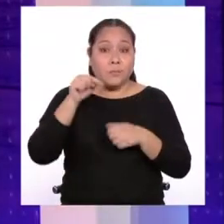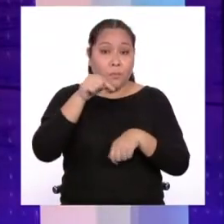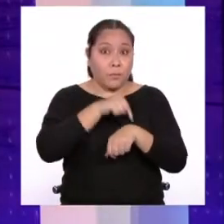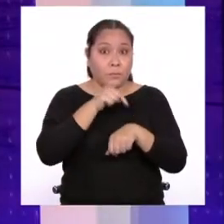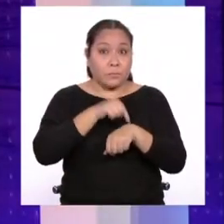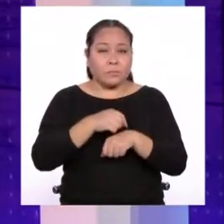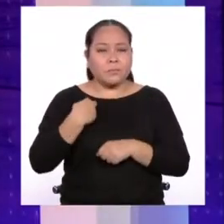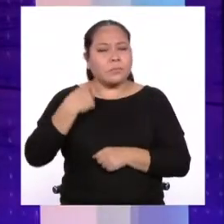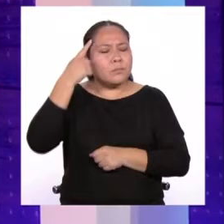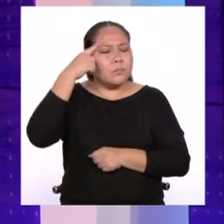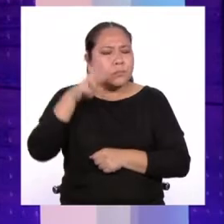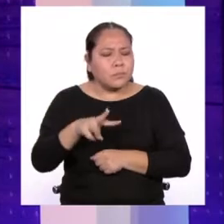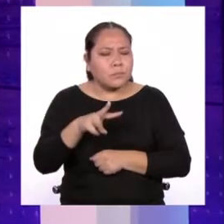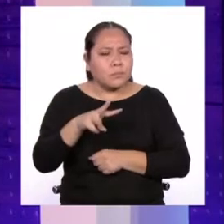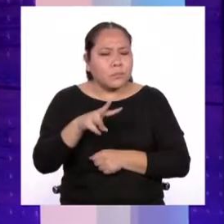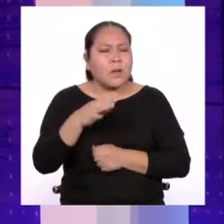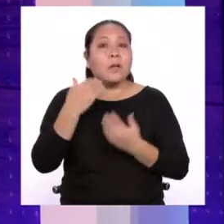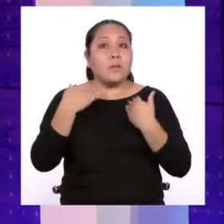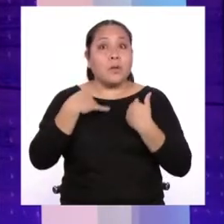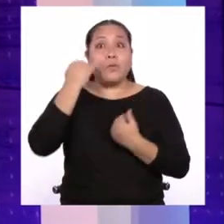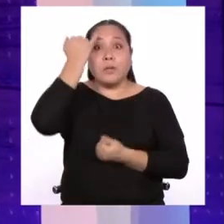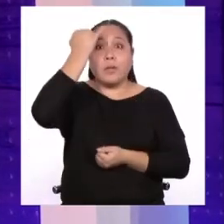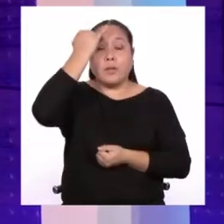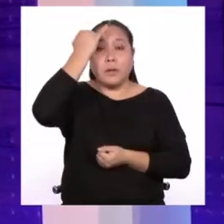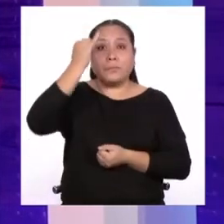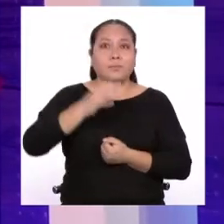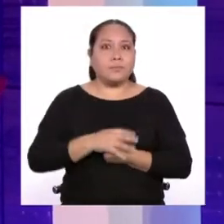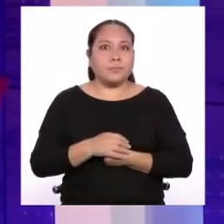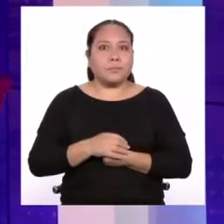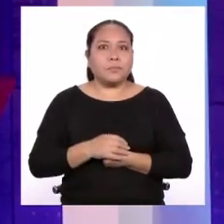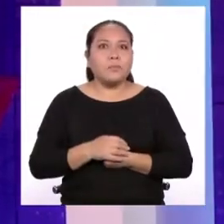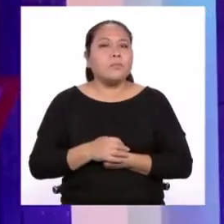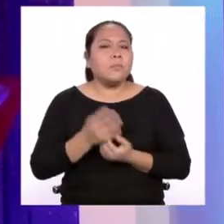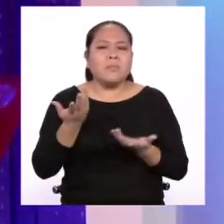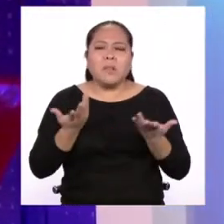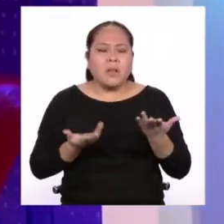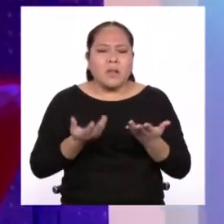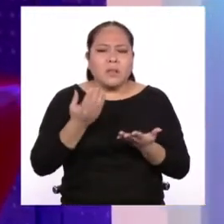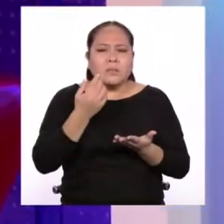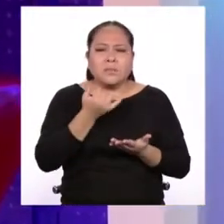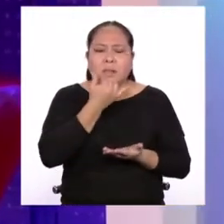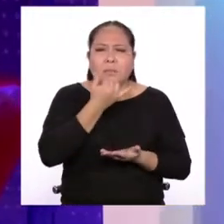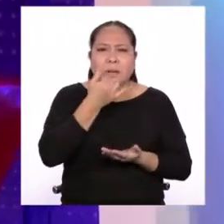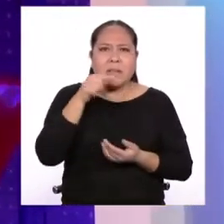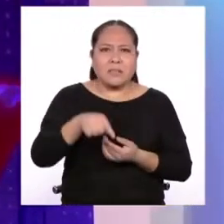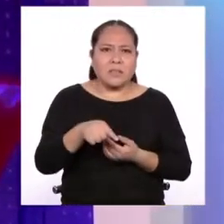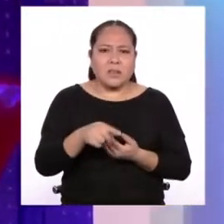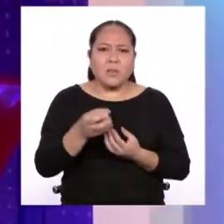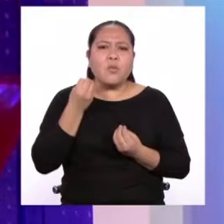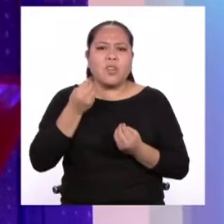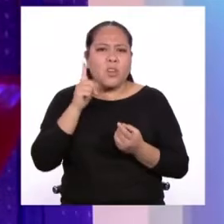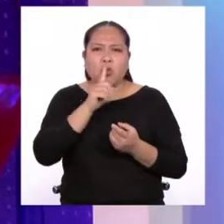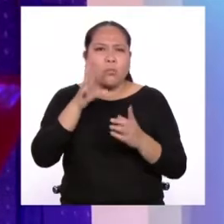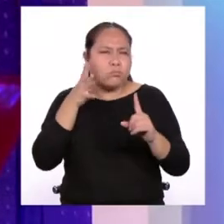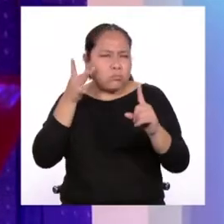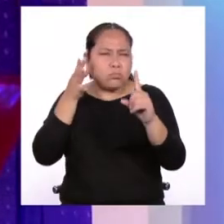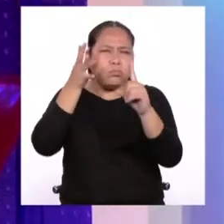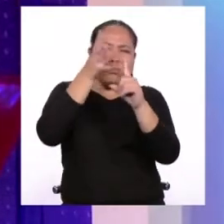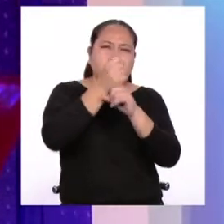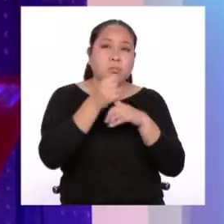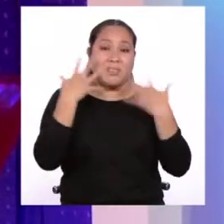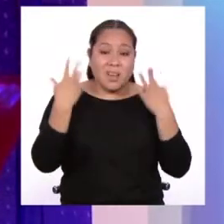concluido en una hipótesis de los factores que podrían estar determinando que no se logren los